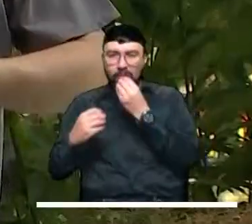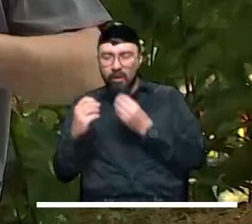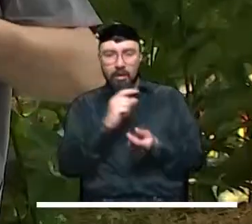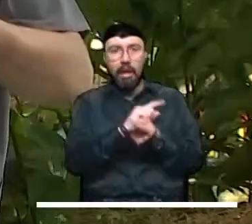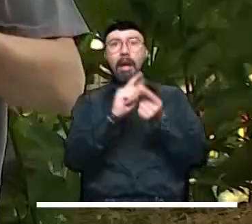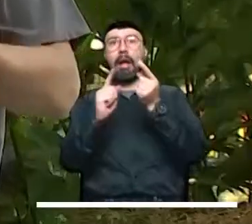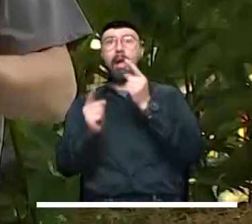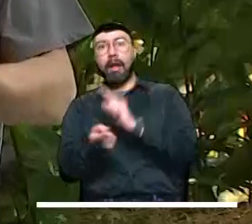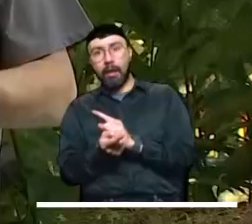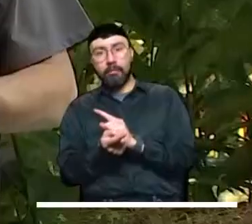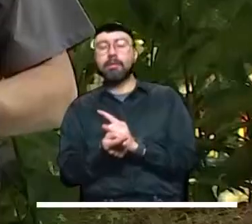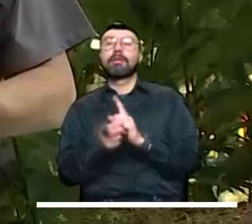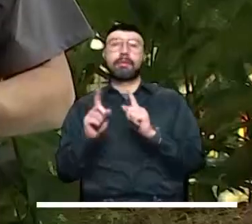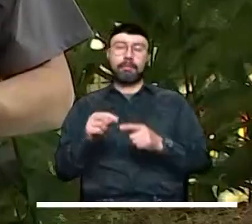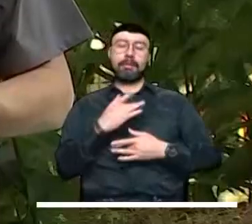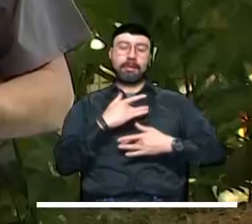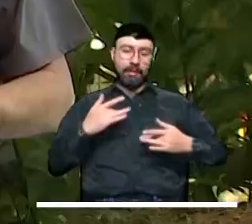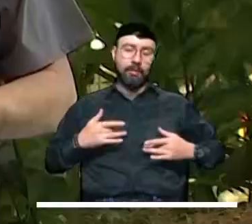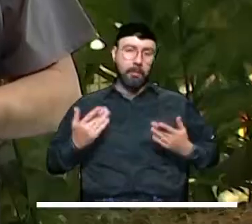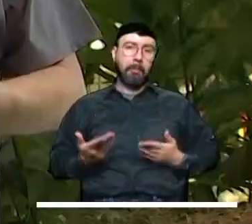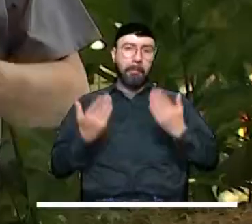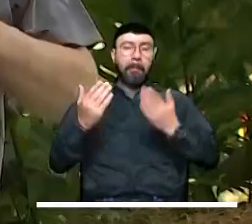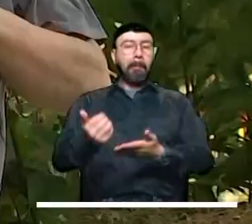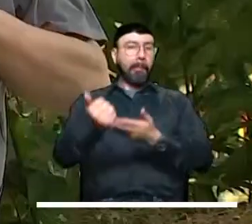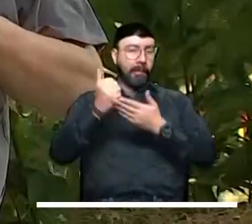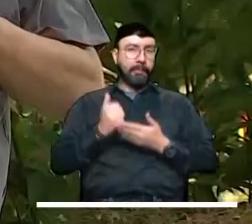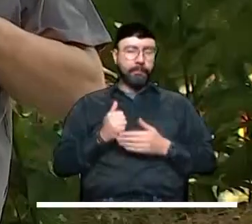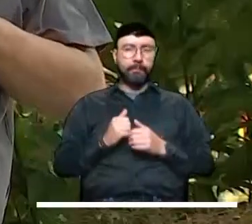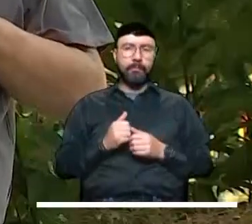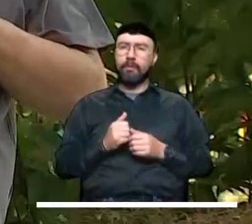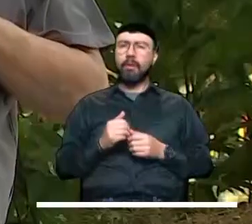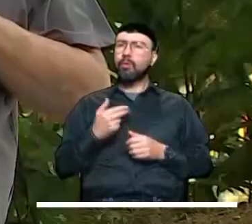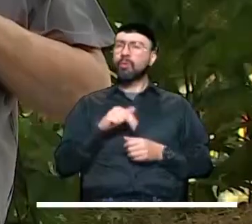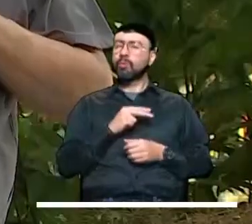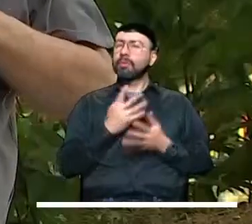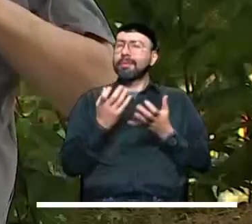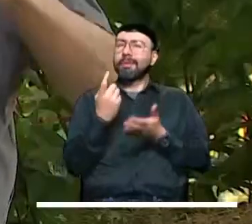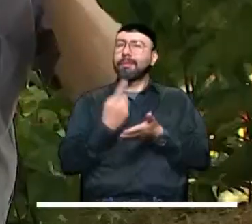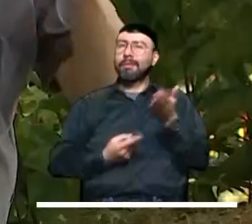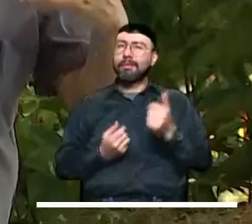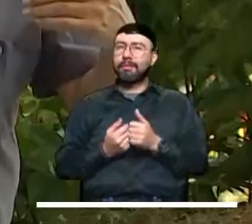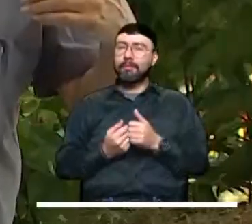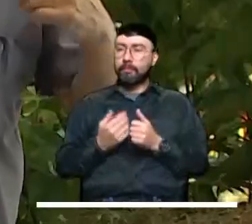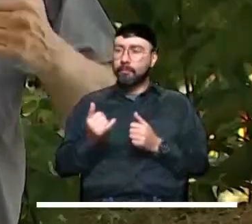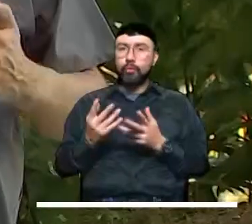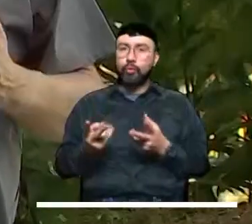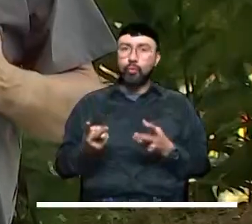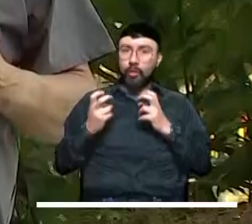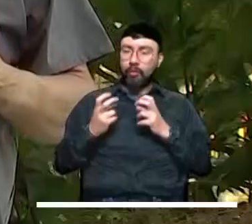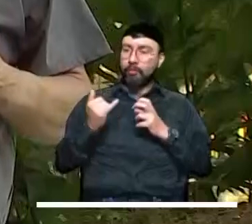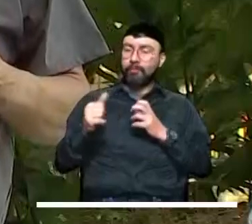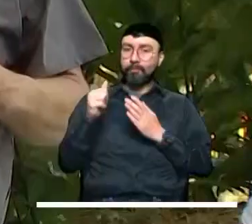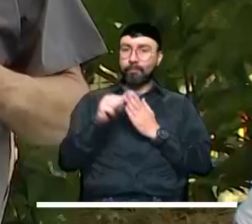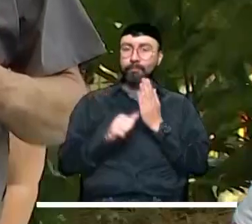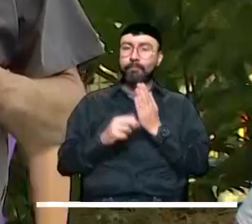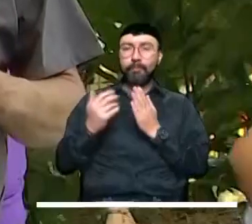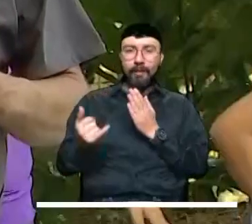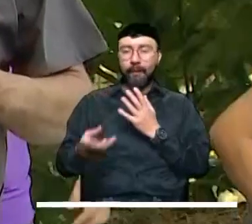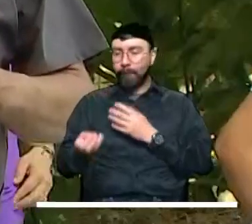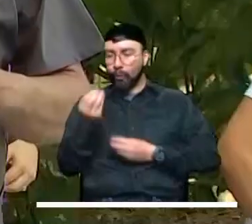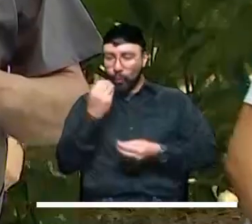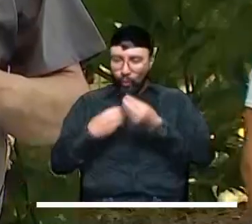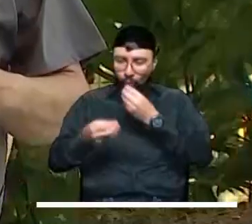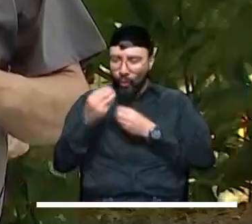también, vamos a generar nuestra salud también de alguna manera. Ahora lo que queremos hacer con este nuevo programa del